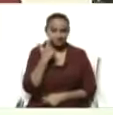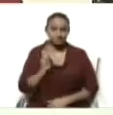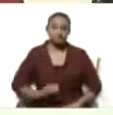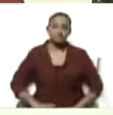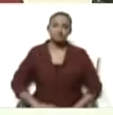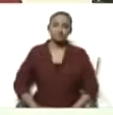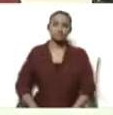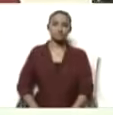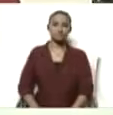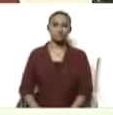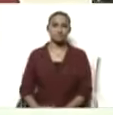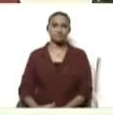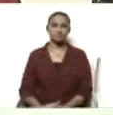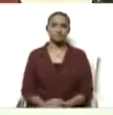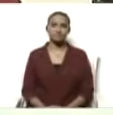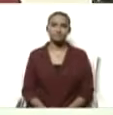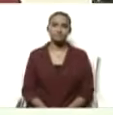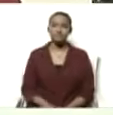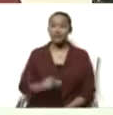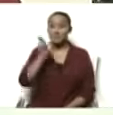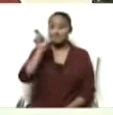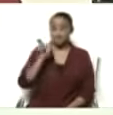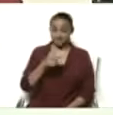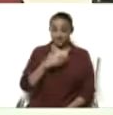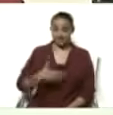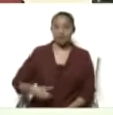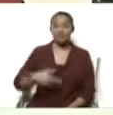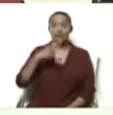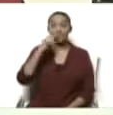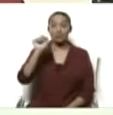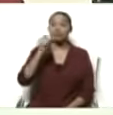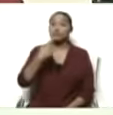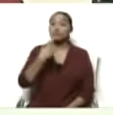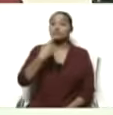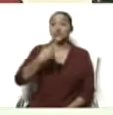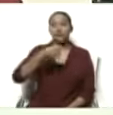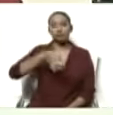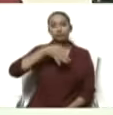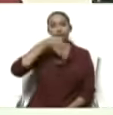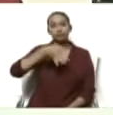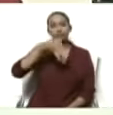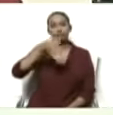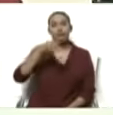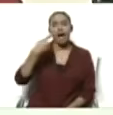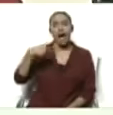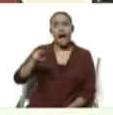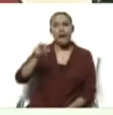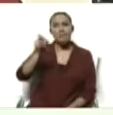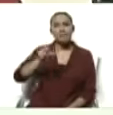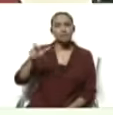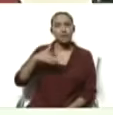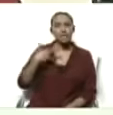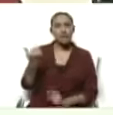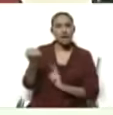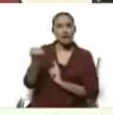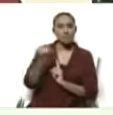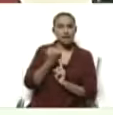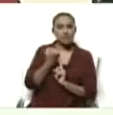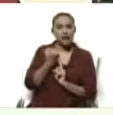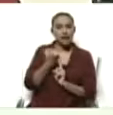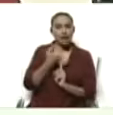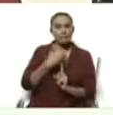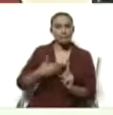mira cada vez que el presidente anuncia la presencia de sicario de asesinos a sueldo